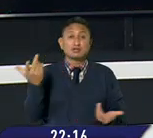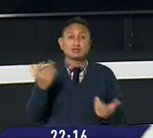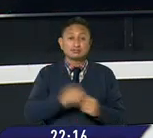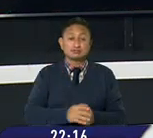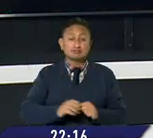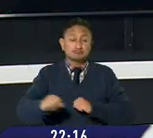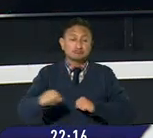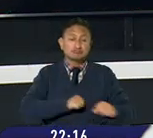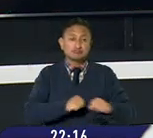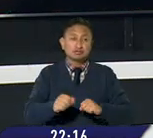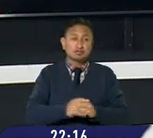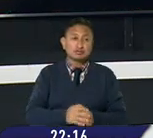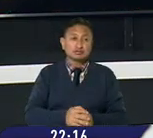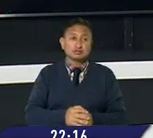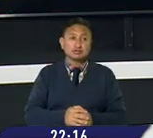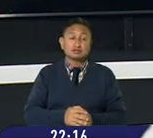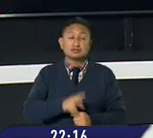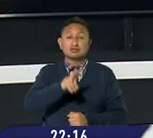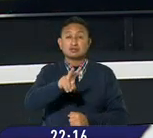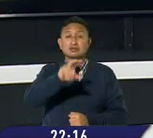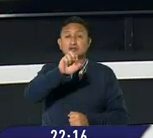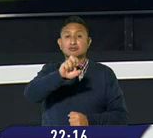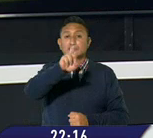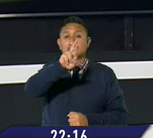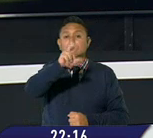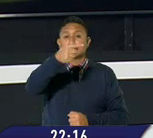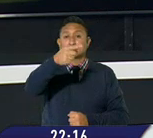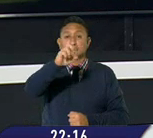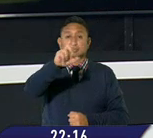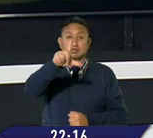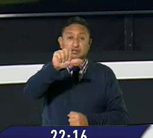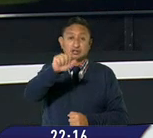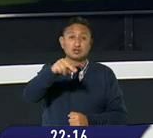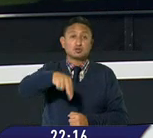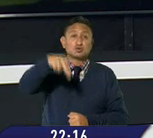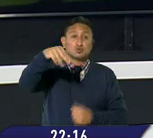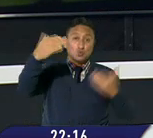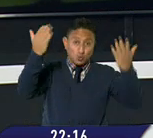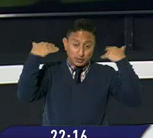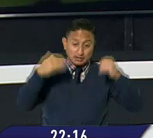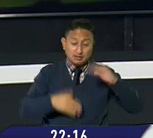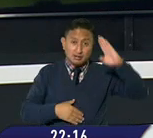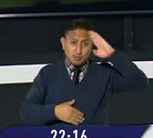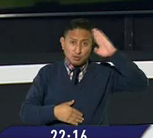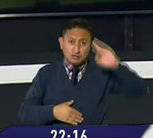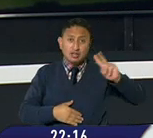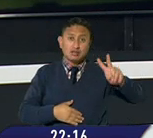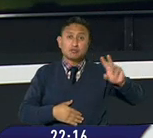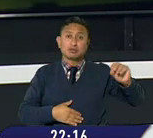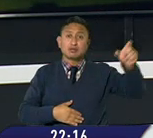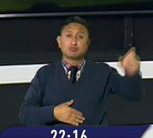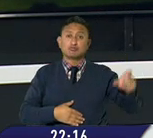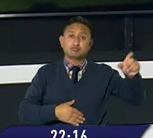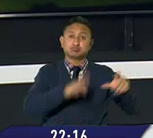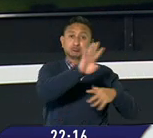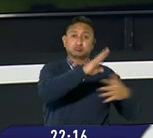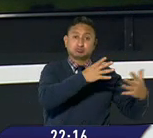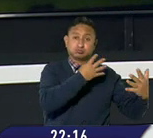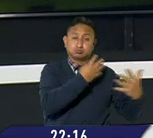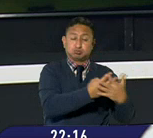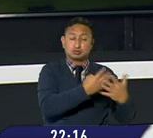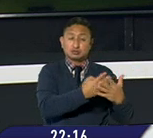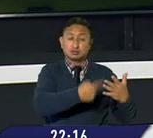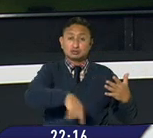ejecutado en el sector de Los Vergeles, al norte de Guayaquil. La policía detuvo a 20 personas quienes se encontraban guardando